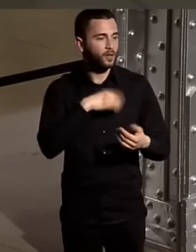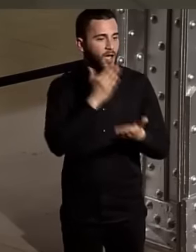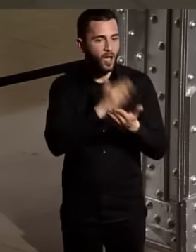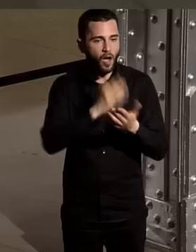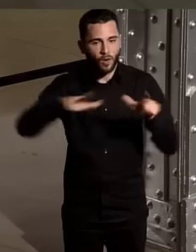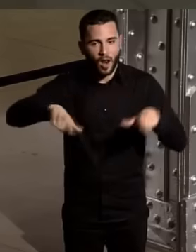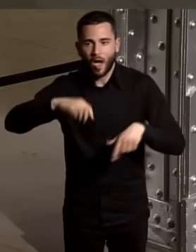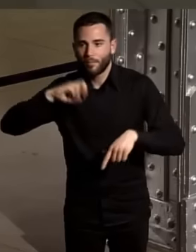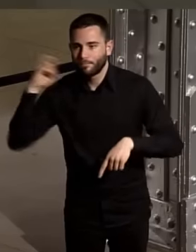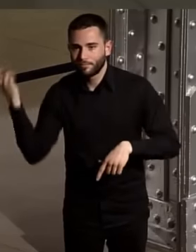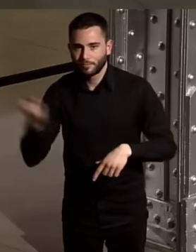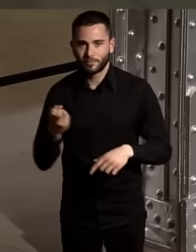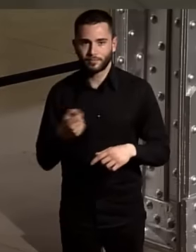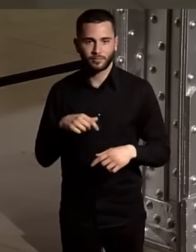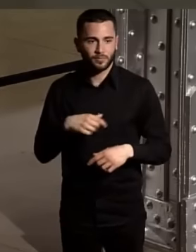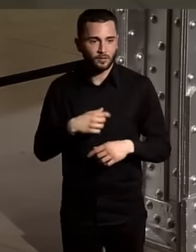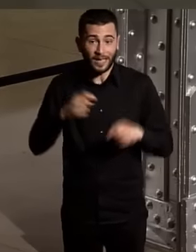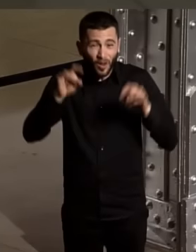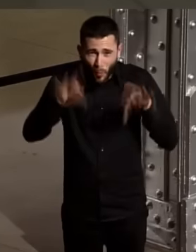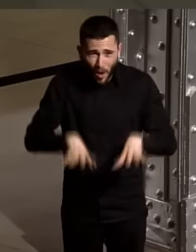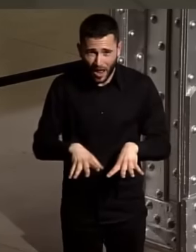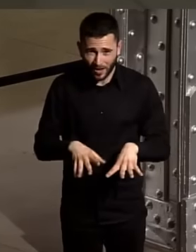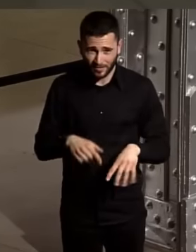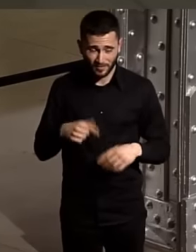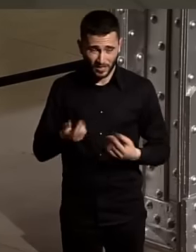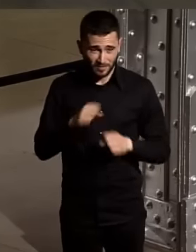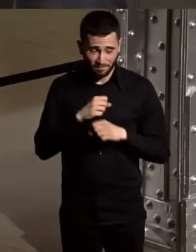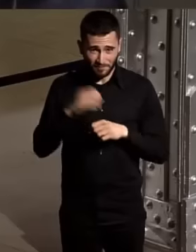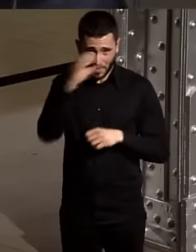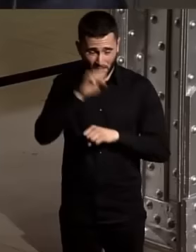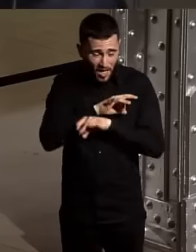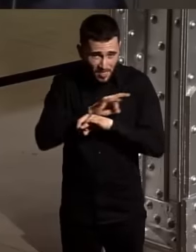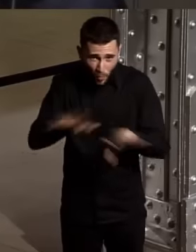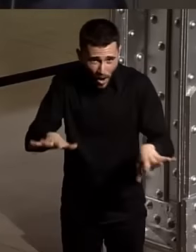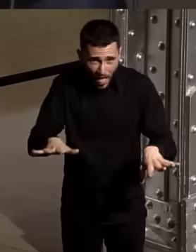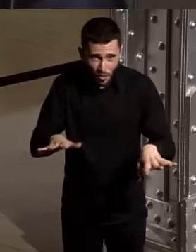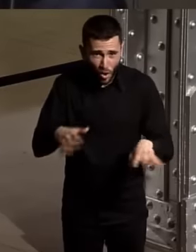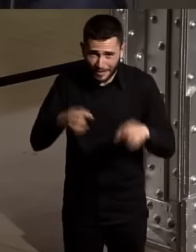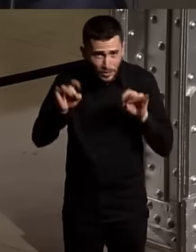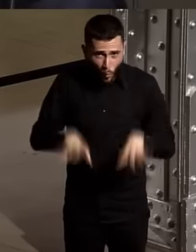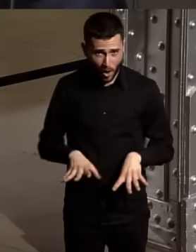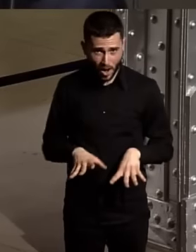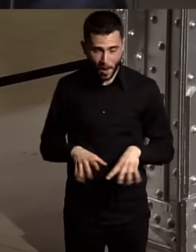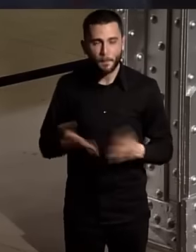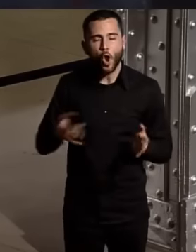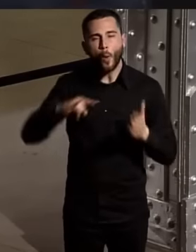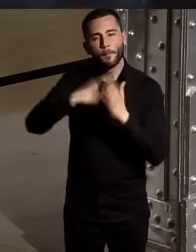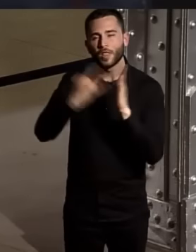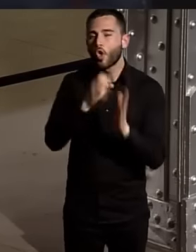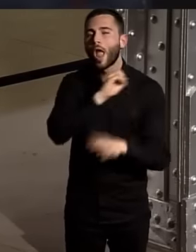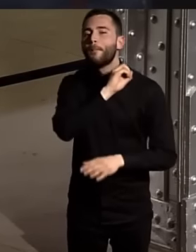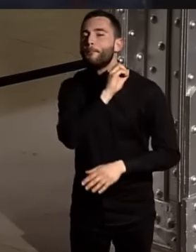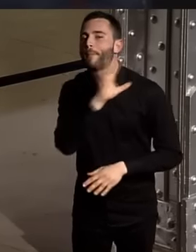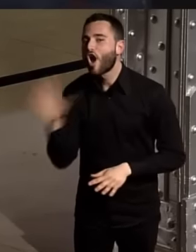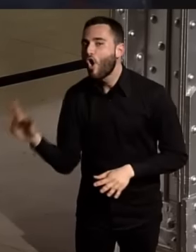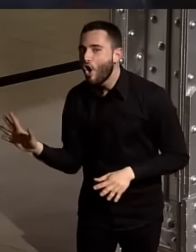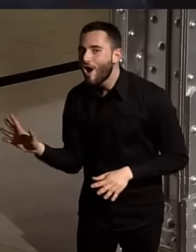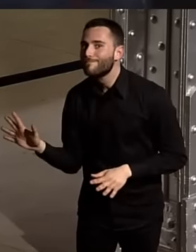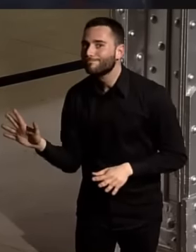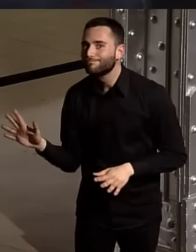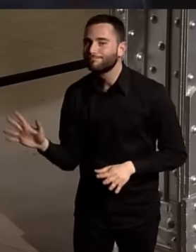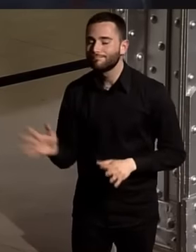divulgación científica pero vosotros que ese es el el mejor método porque a ver si ese profesor